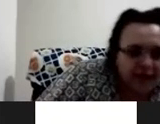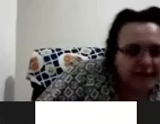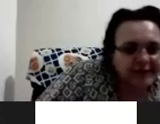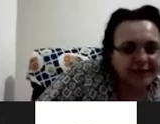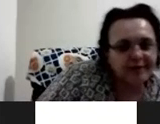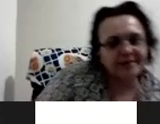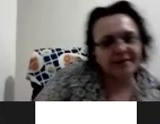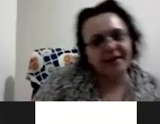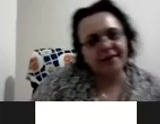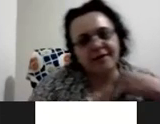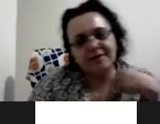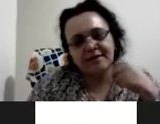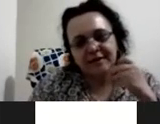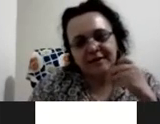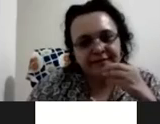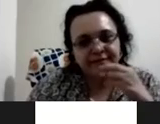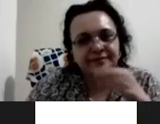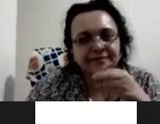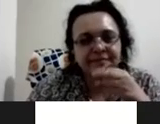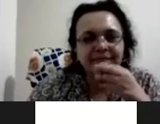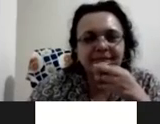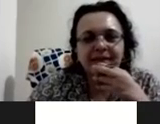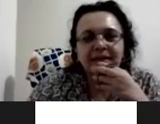Porque así lo dicen ellos. Así que